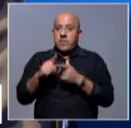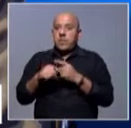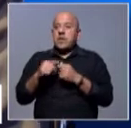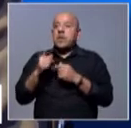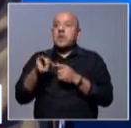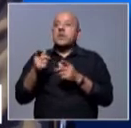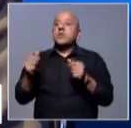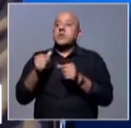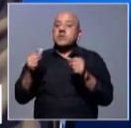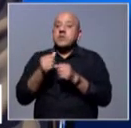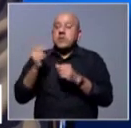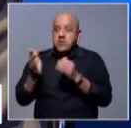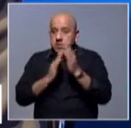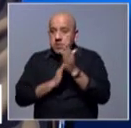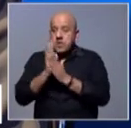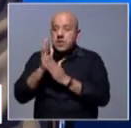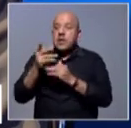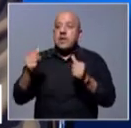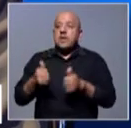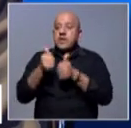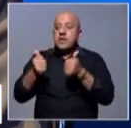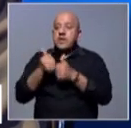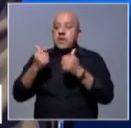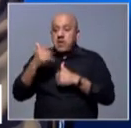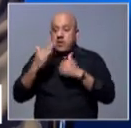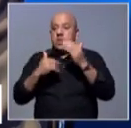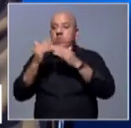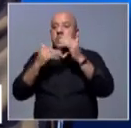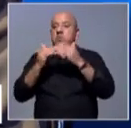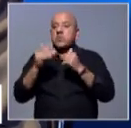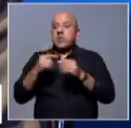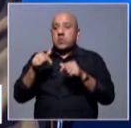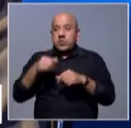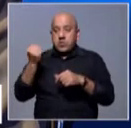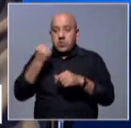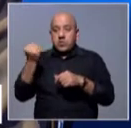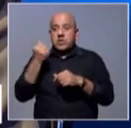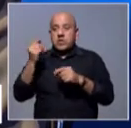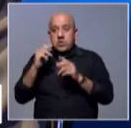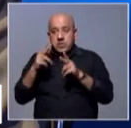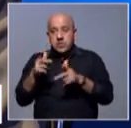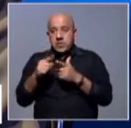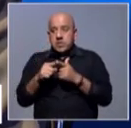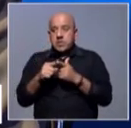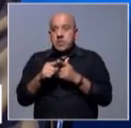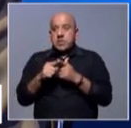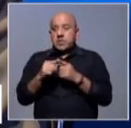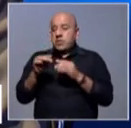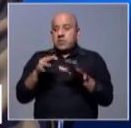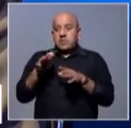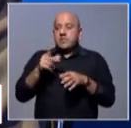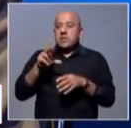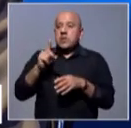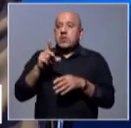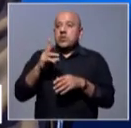un incremento sobre todo en la actividad de la construcción que tuvo y esto es importante recordarlo alrededor de un